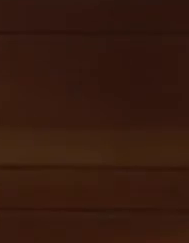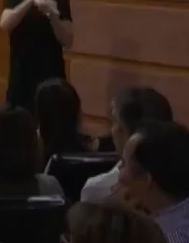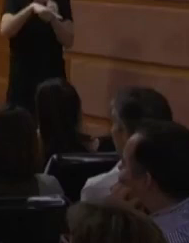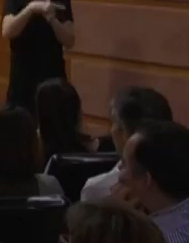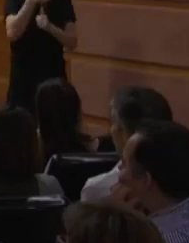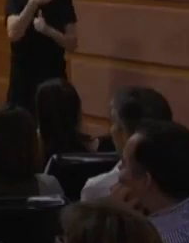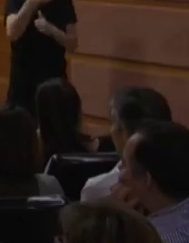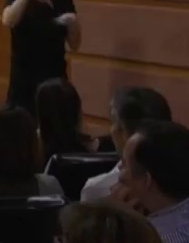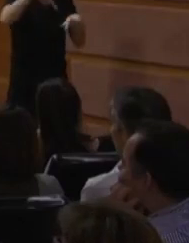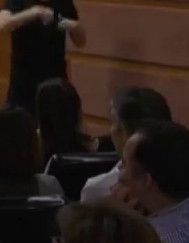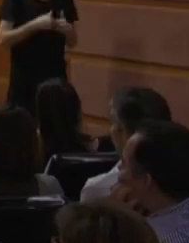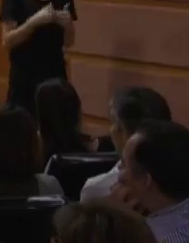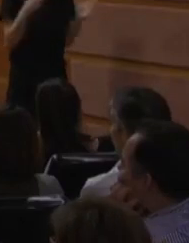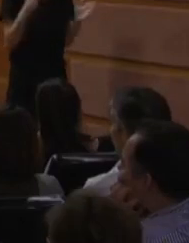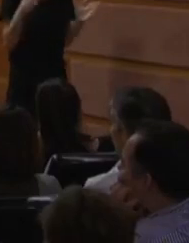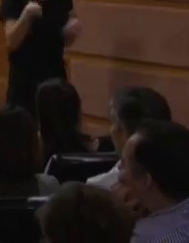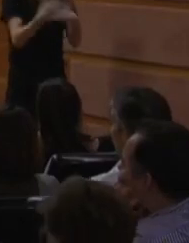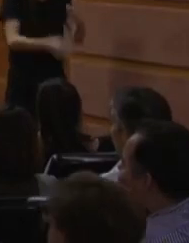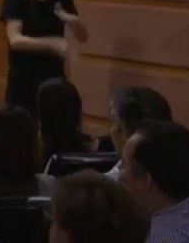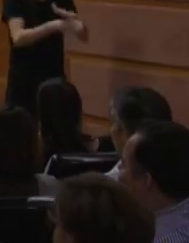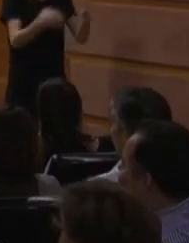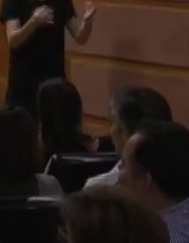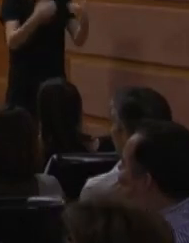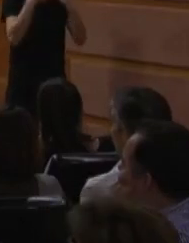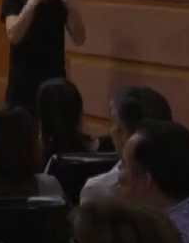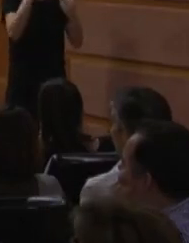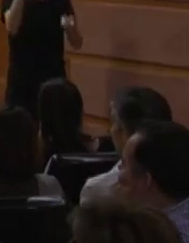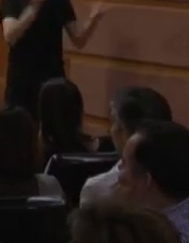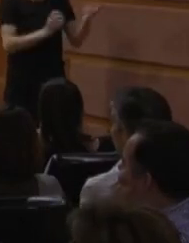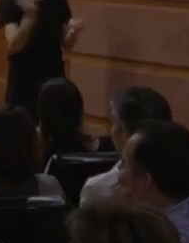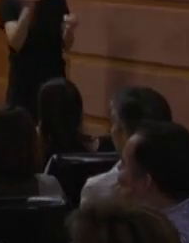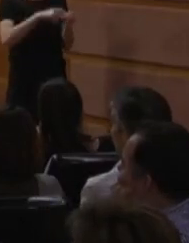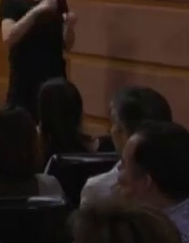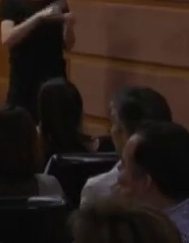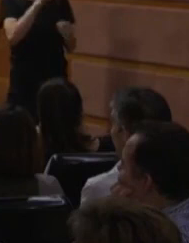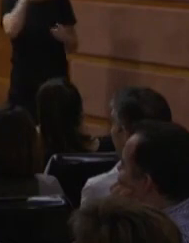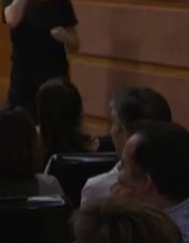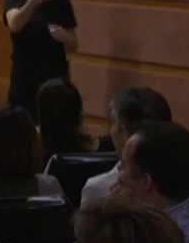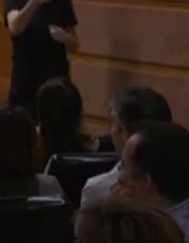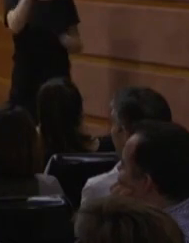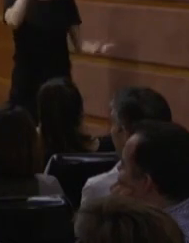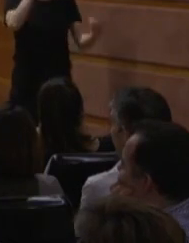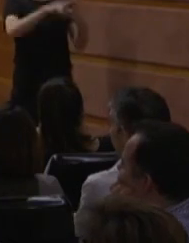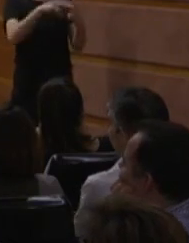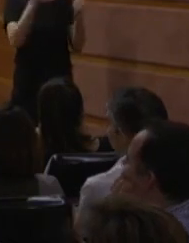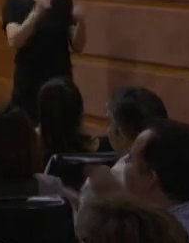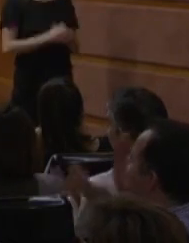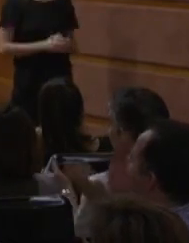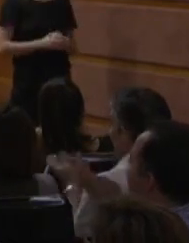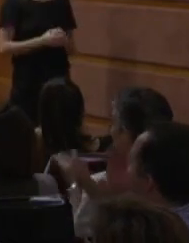más que empezar. Eskerrik asko, parte hartzeagatik. Datorren ikasturterarte. Ondo izan.